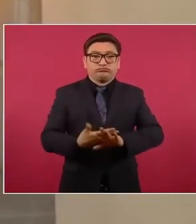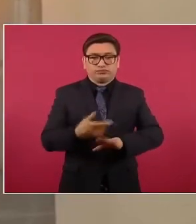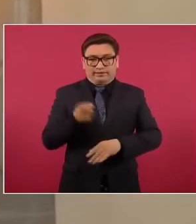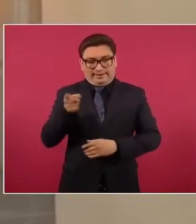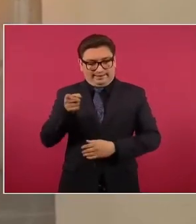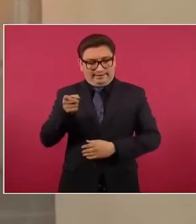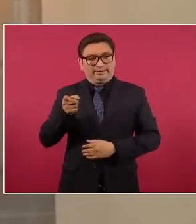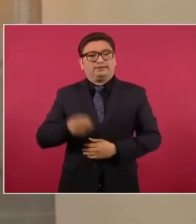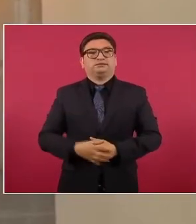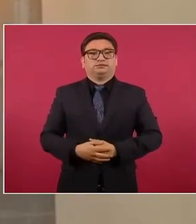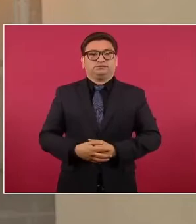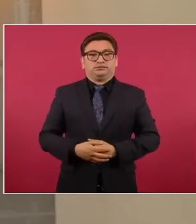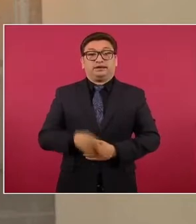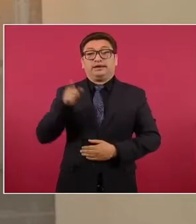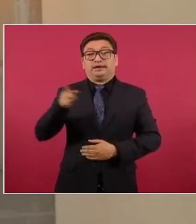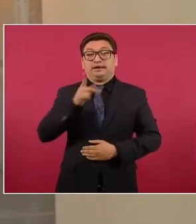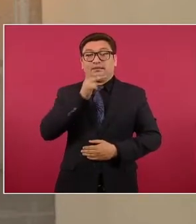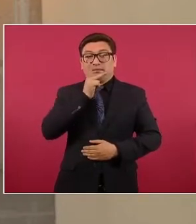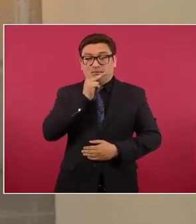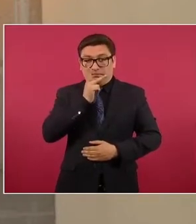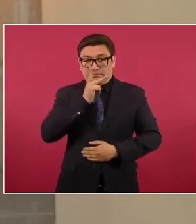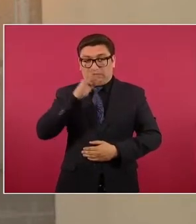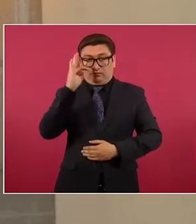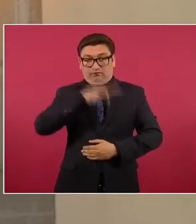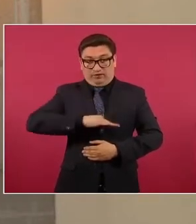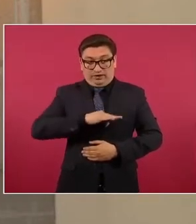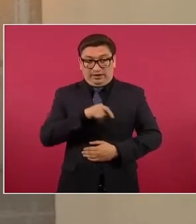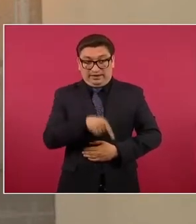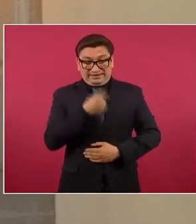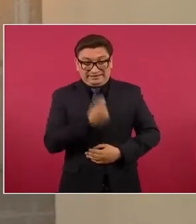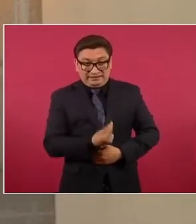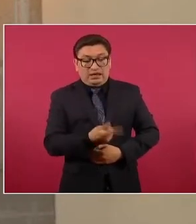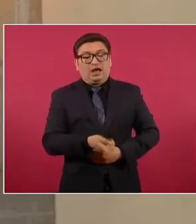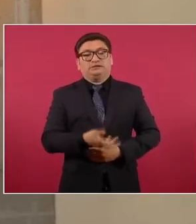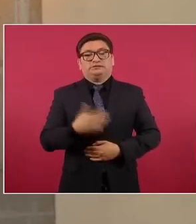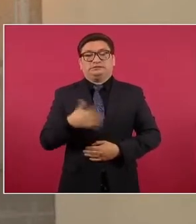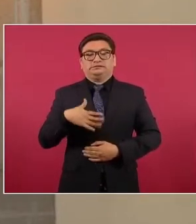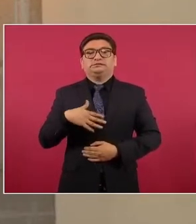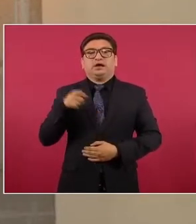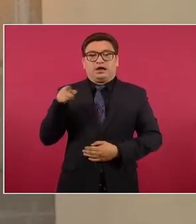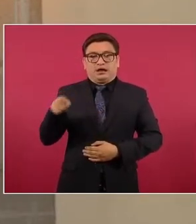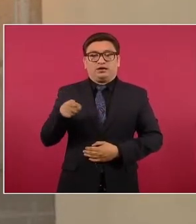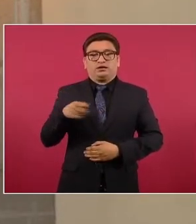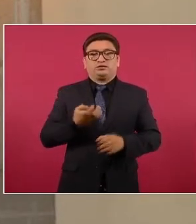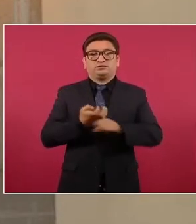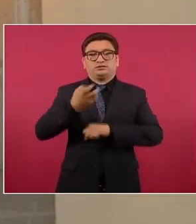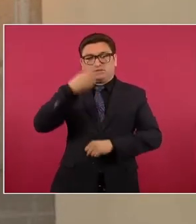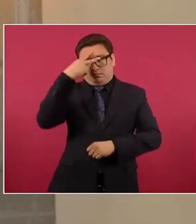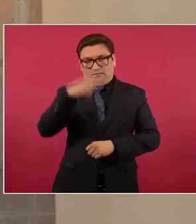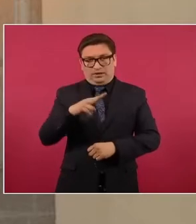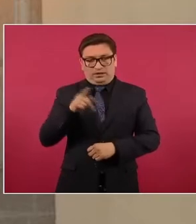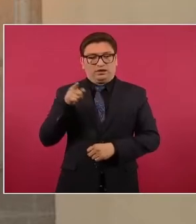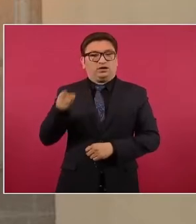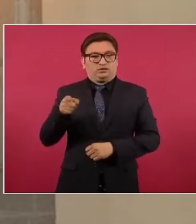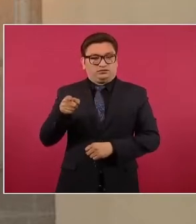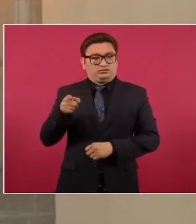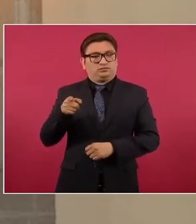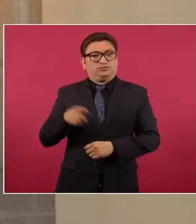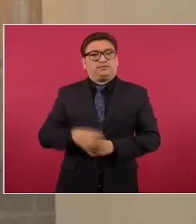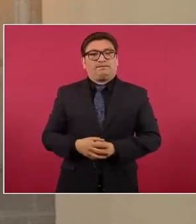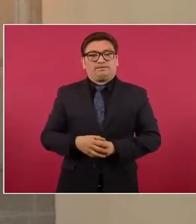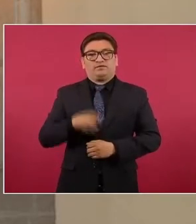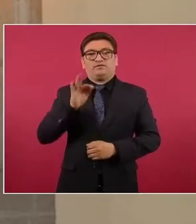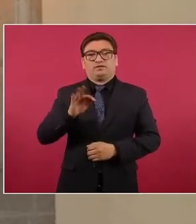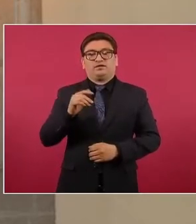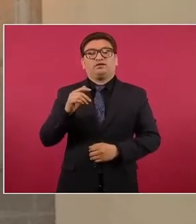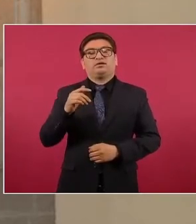a su vez era padrastro de la víctima, esto ocurrió en el Estado de México, que fue una operación de la